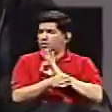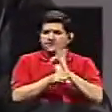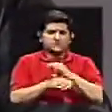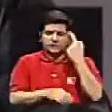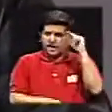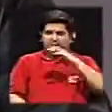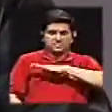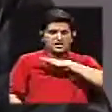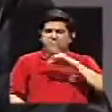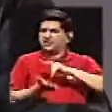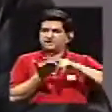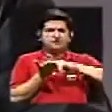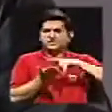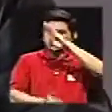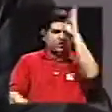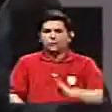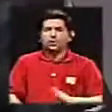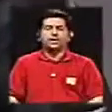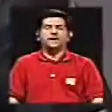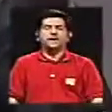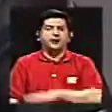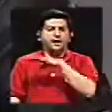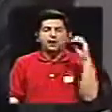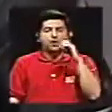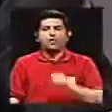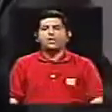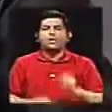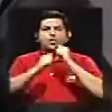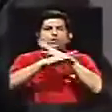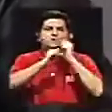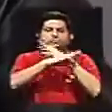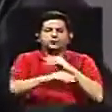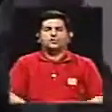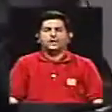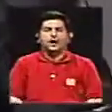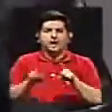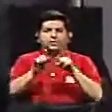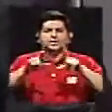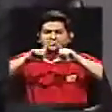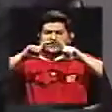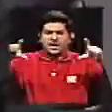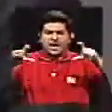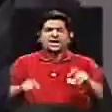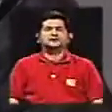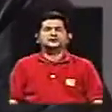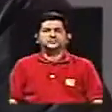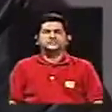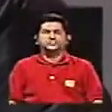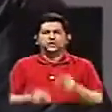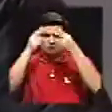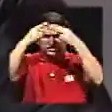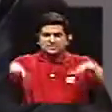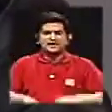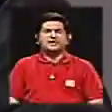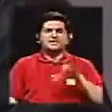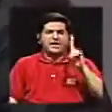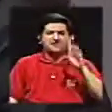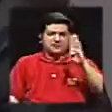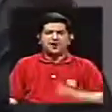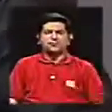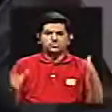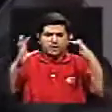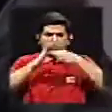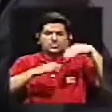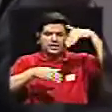Nacional, jamás. O los correos o los anchos de banda de David Barbosa, coordinador de esta red en el